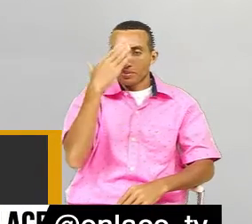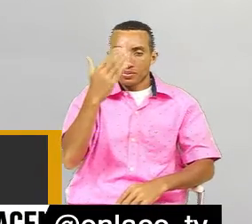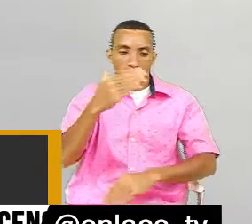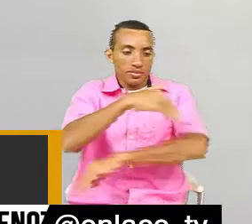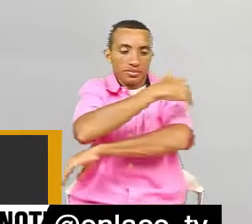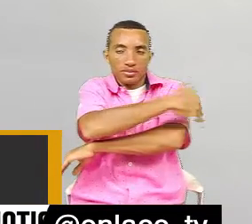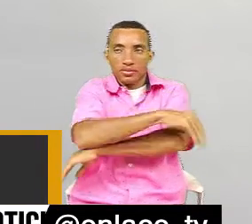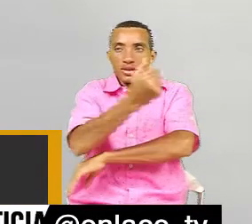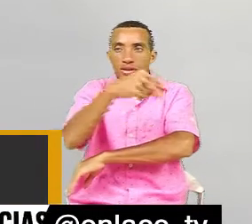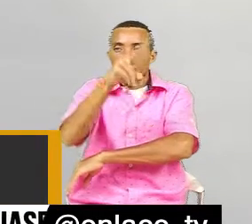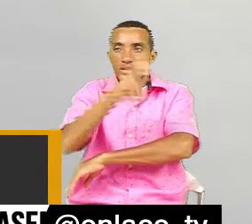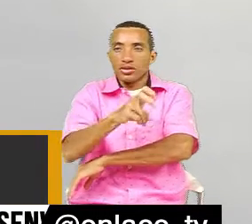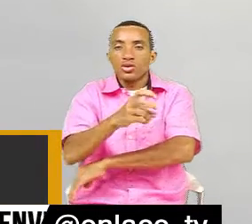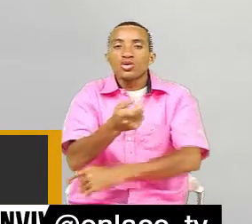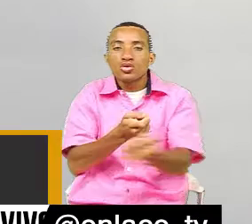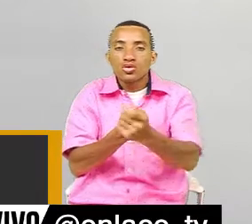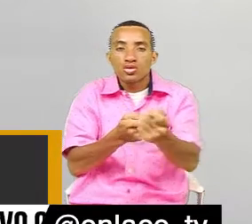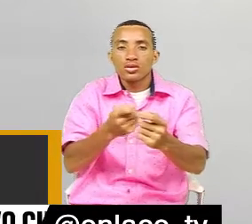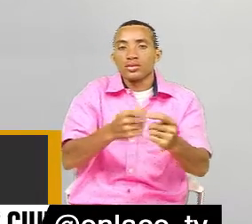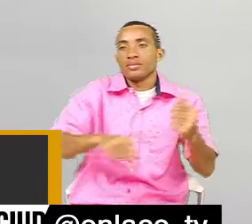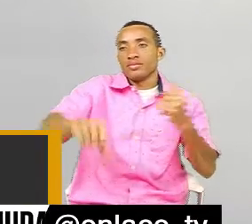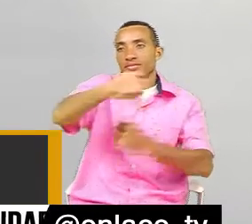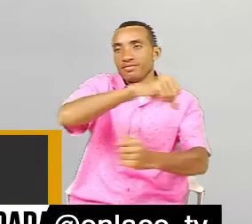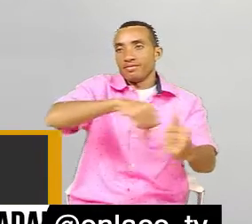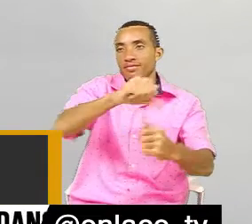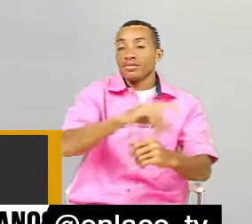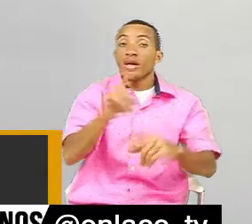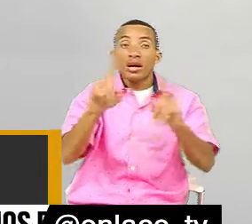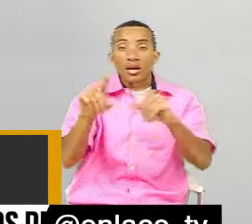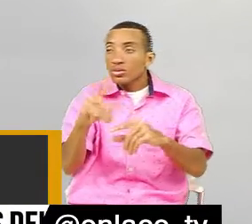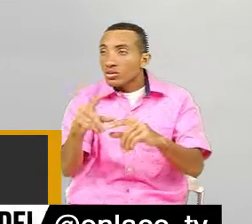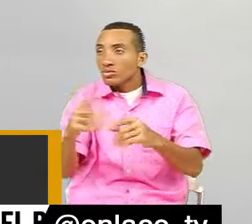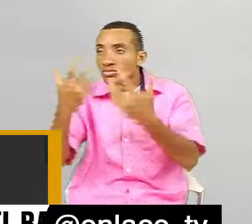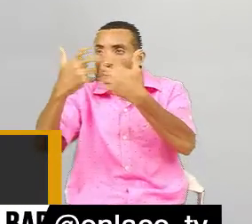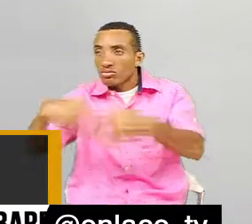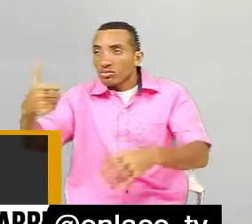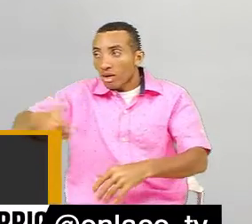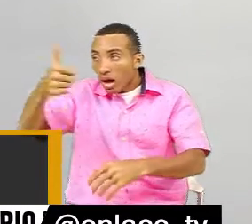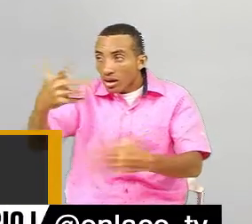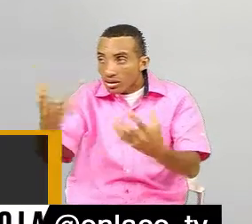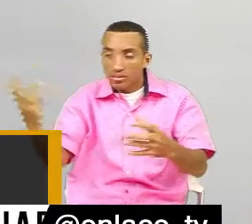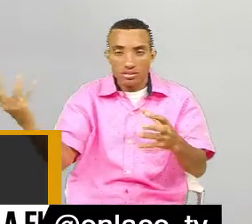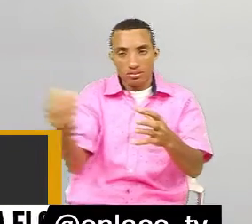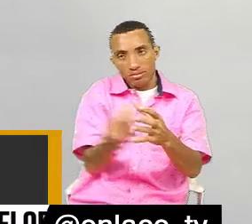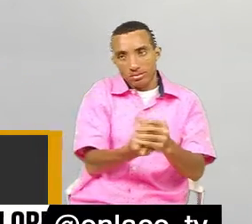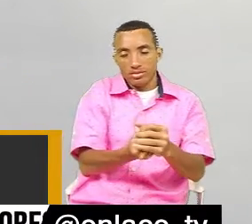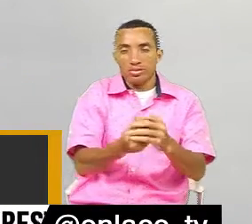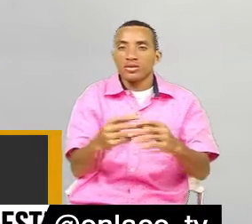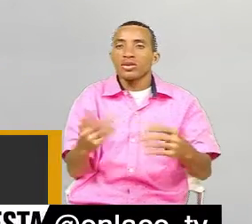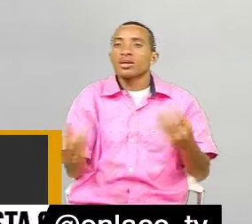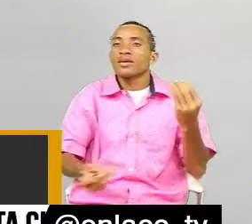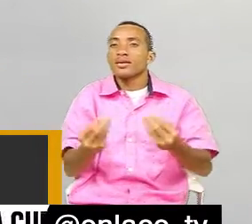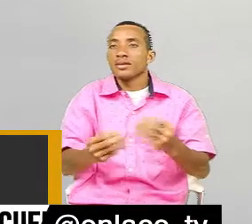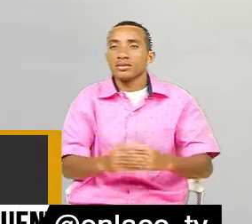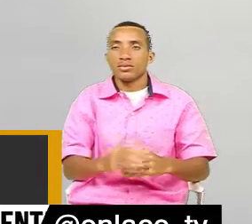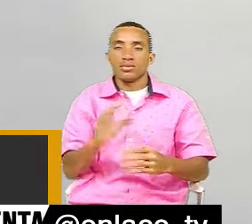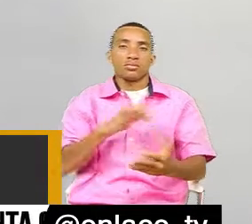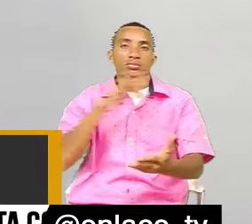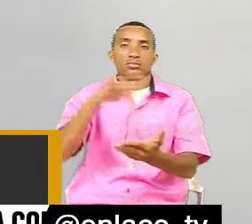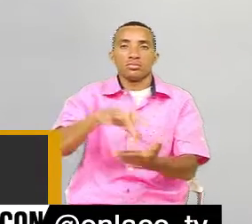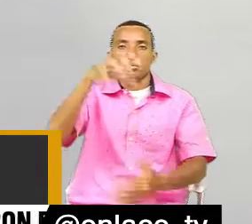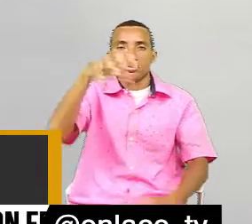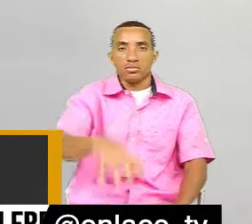17, mirando el parque infantil. Y a los señores empresarios, si se quieren vincular al programa de los 40.000 primeros empleos, es muy sencillo. Se pueden acercar a la Agencia de